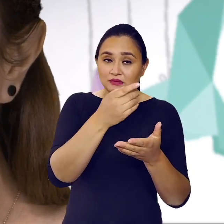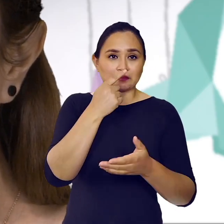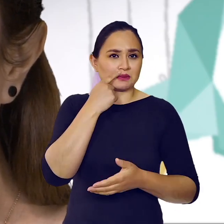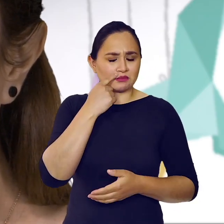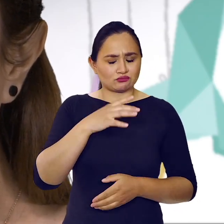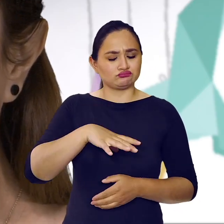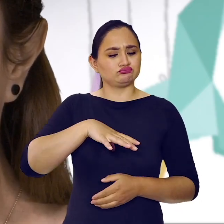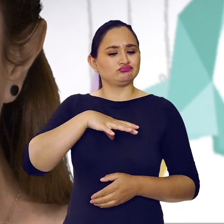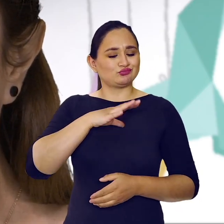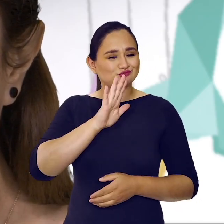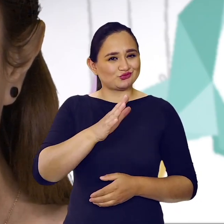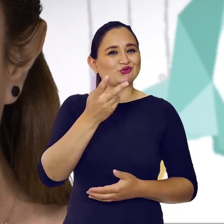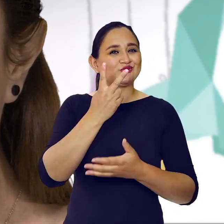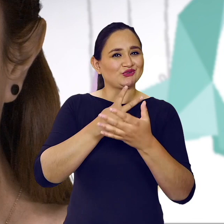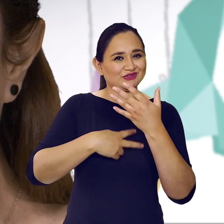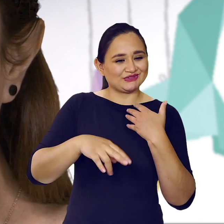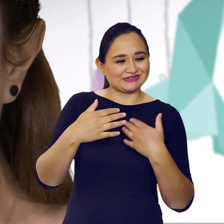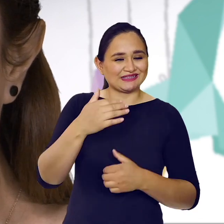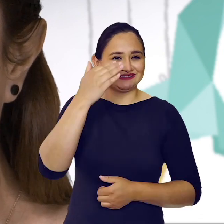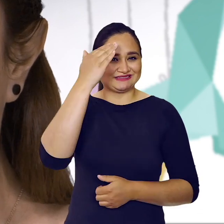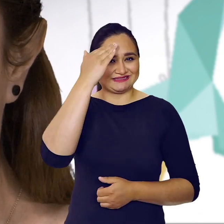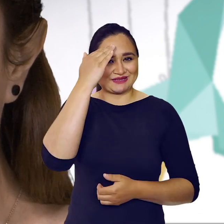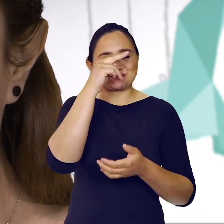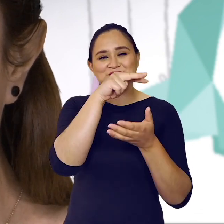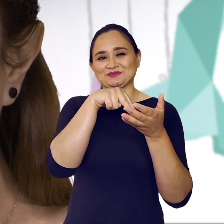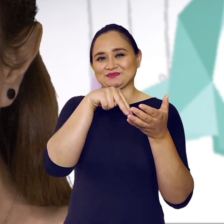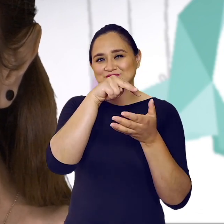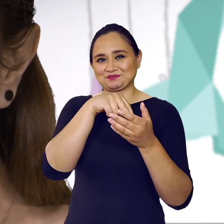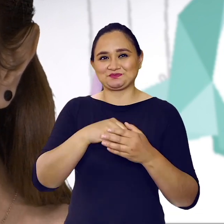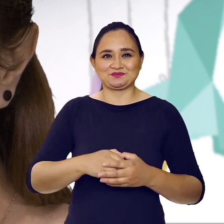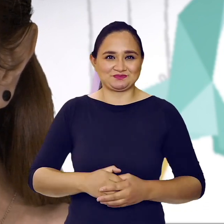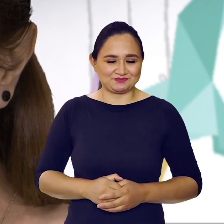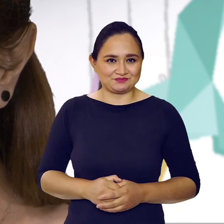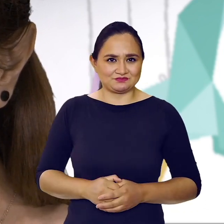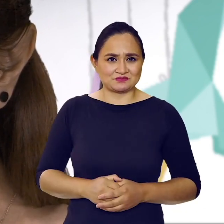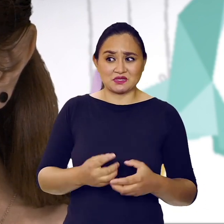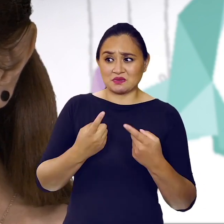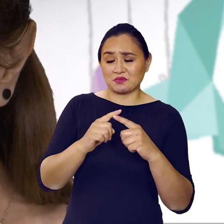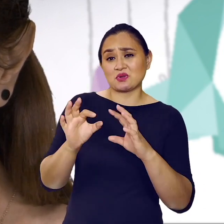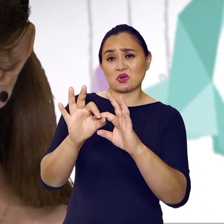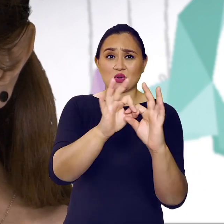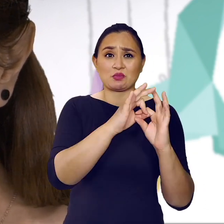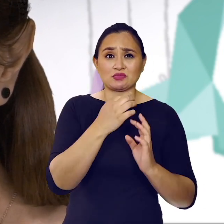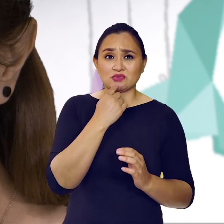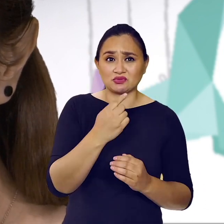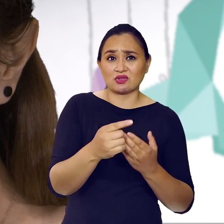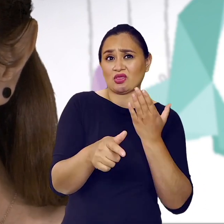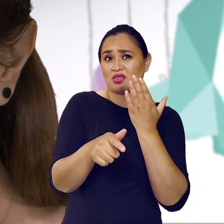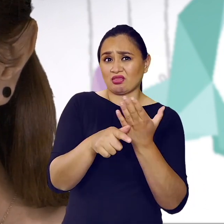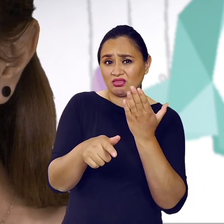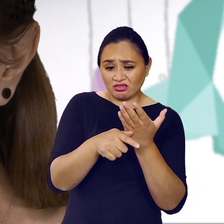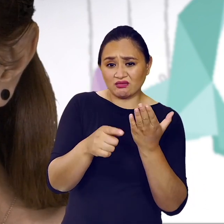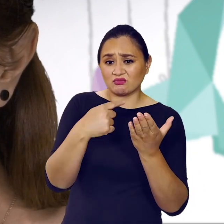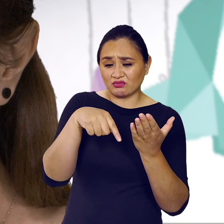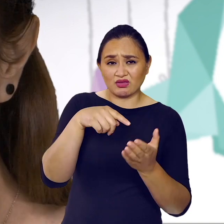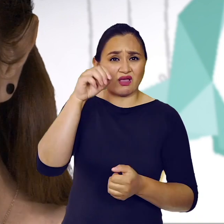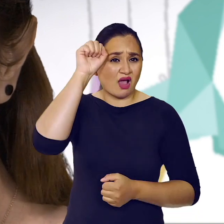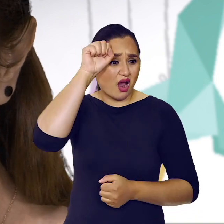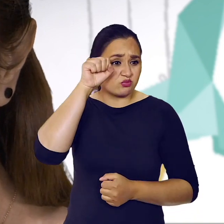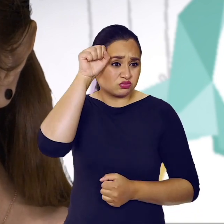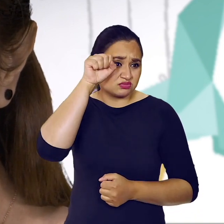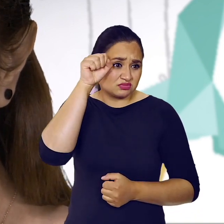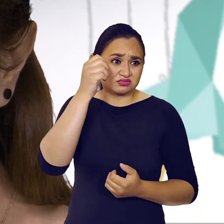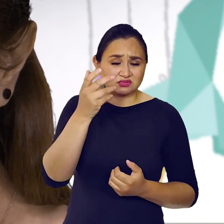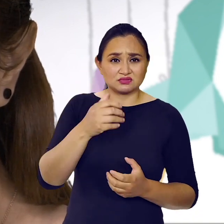papá, orgulloso de que su hijo ya supiera leer. Pero mis compañeros dicen que los libros son